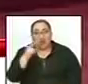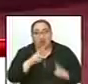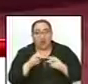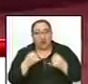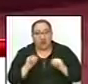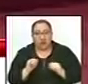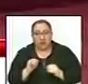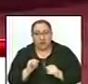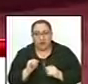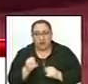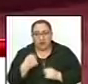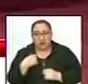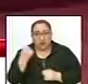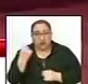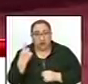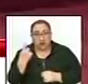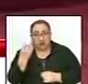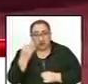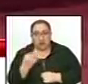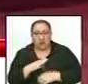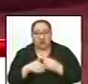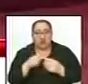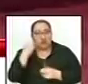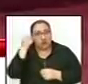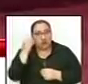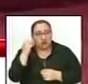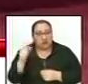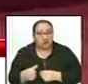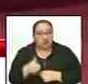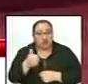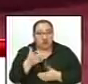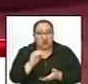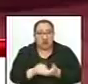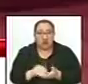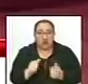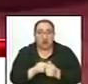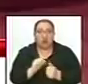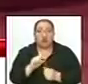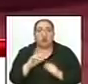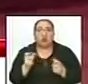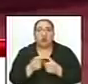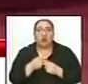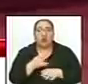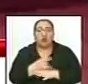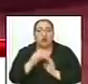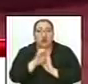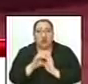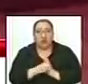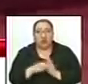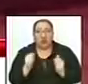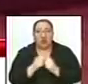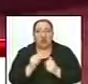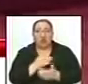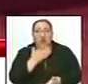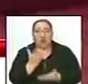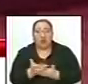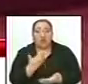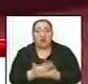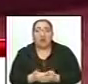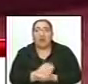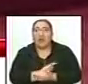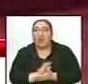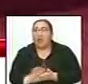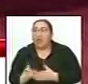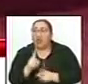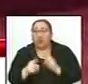revisado, entiendo absolutamente la posición principista que se ha tomado la Subcomisión de Acusaciones Constitucionales frente a hechos que ni uno